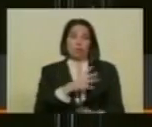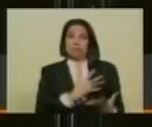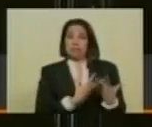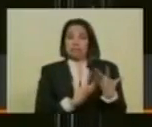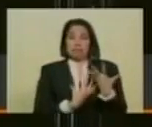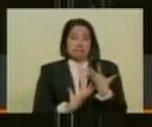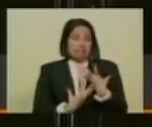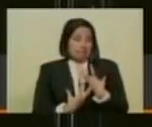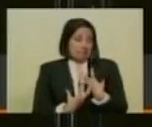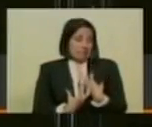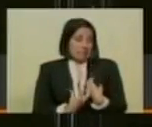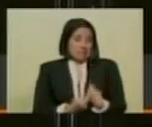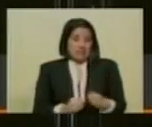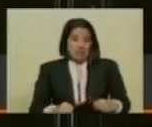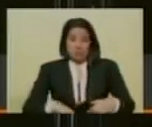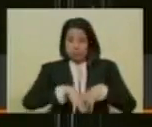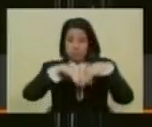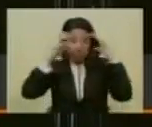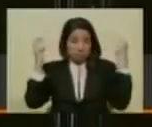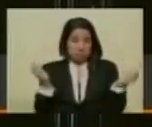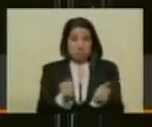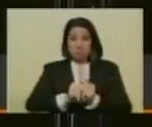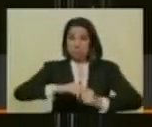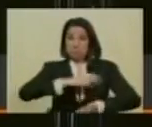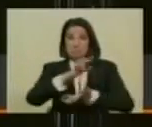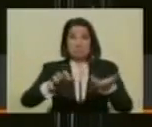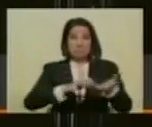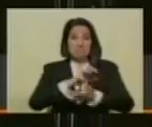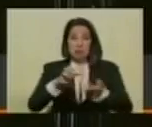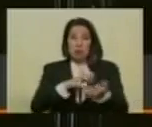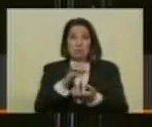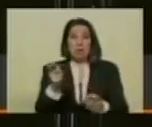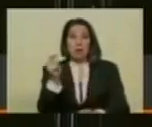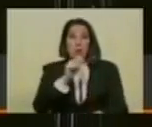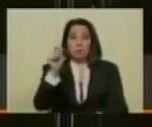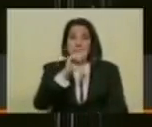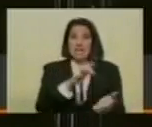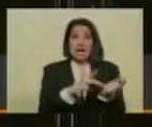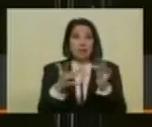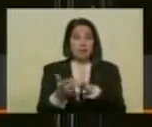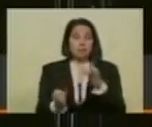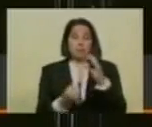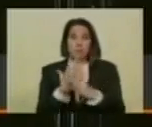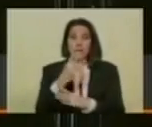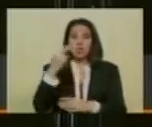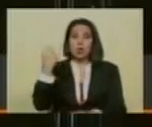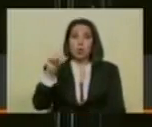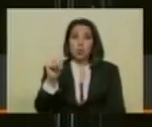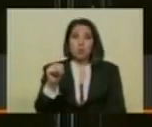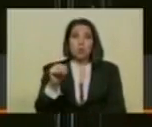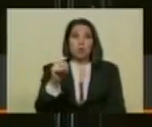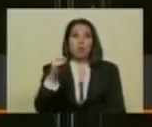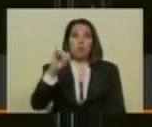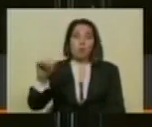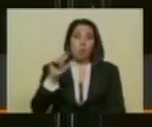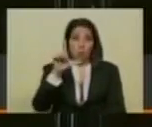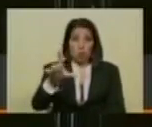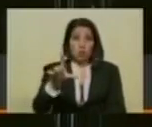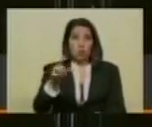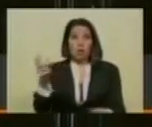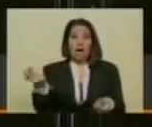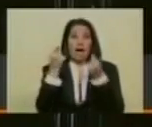desgarramiento y la violencia que vivió nuestro país durante los meses de abril, mayo, junio y julio.